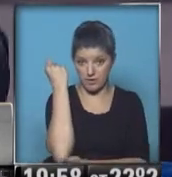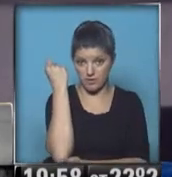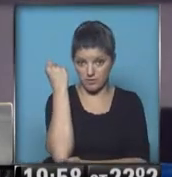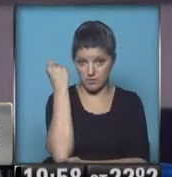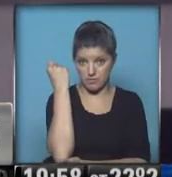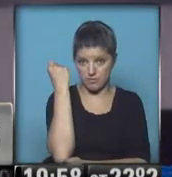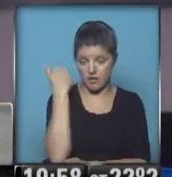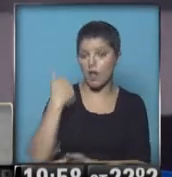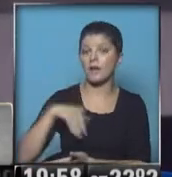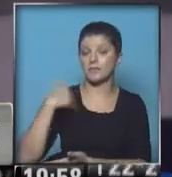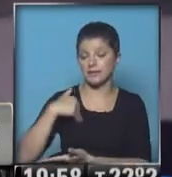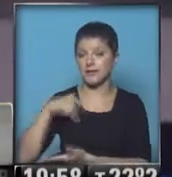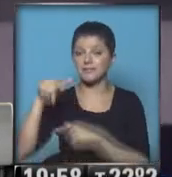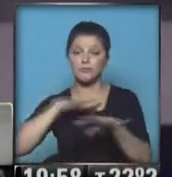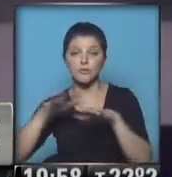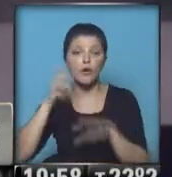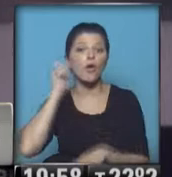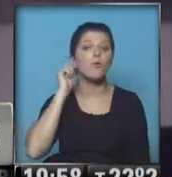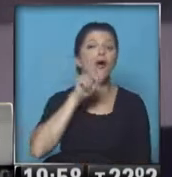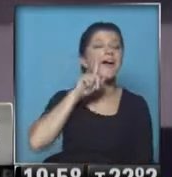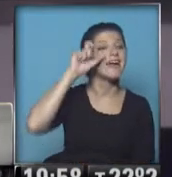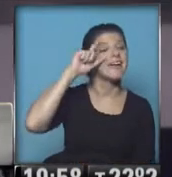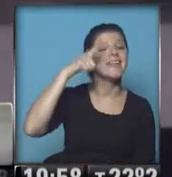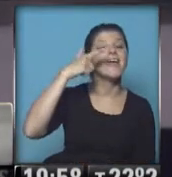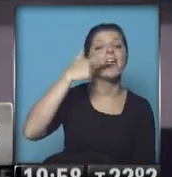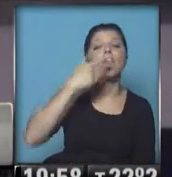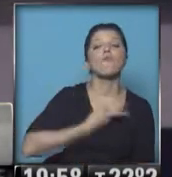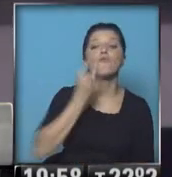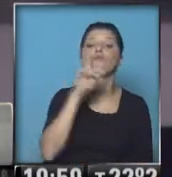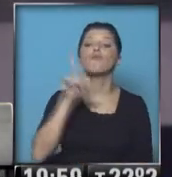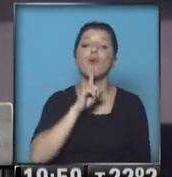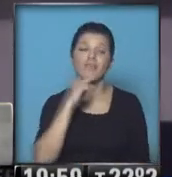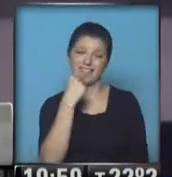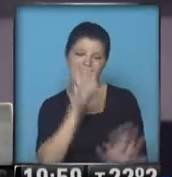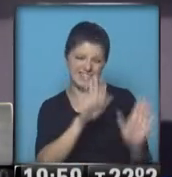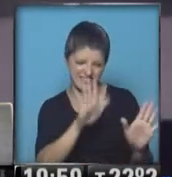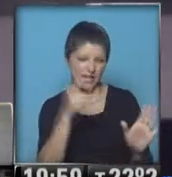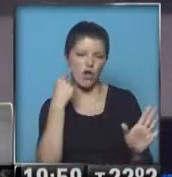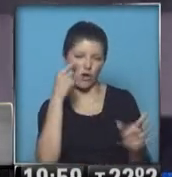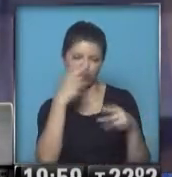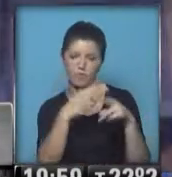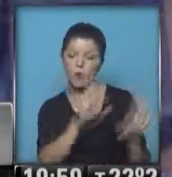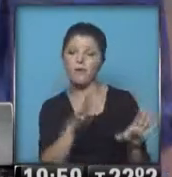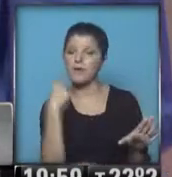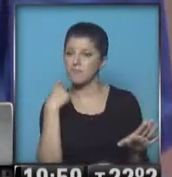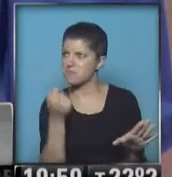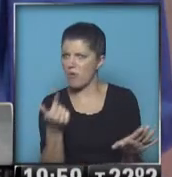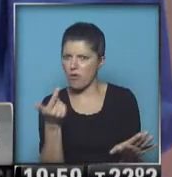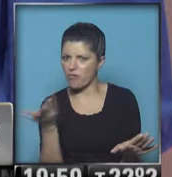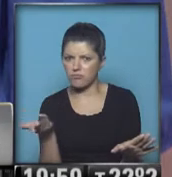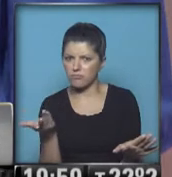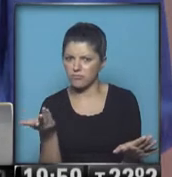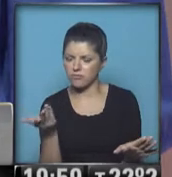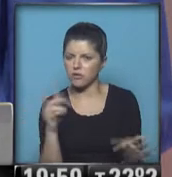esta especie de griefol, como se le dijo en algún momento, es mínimo, no ha habido una